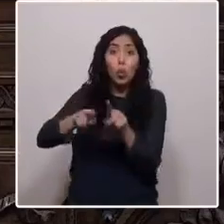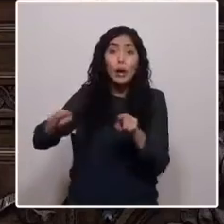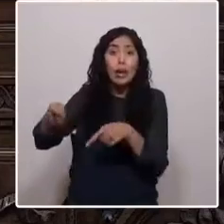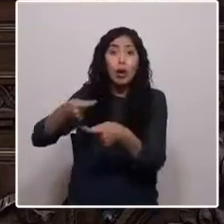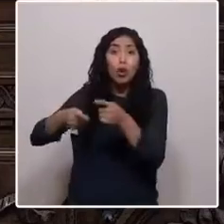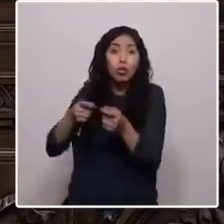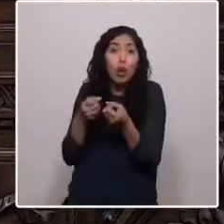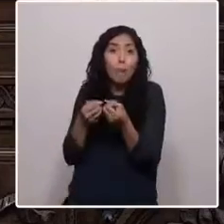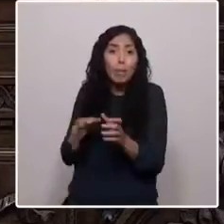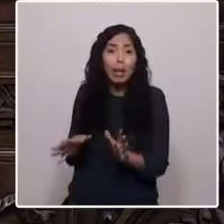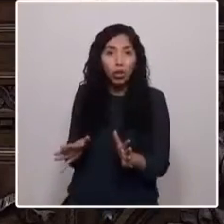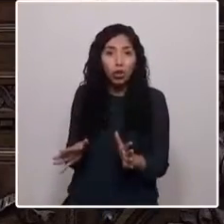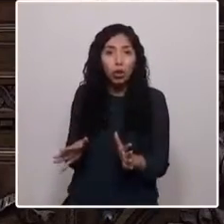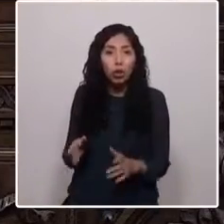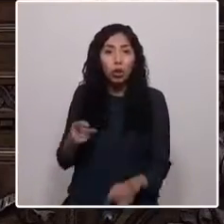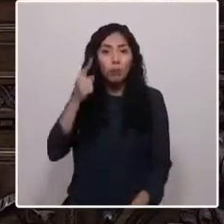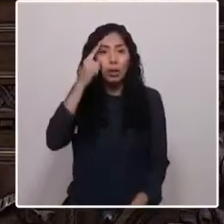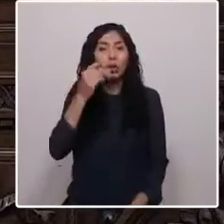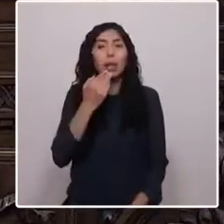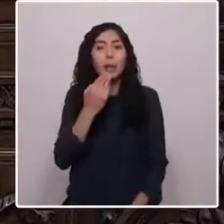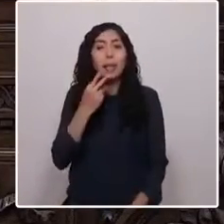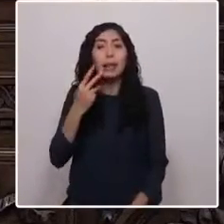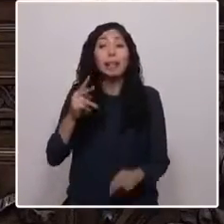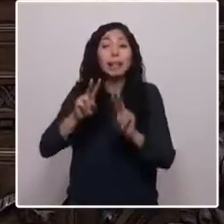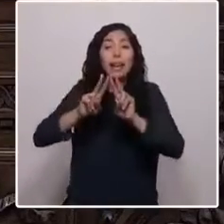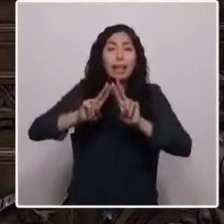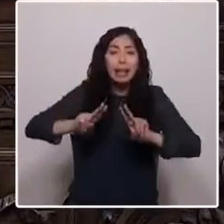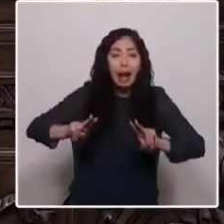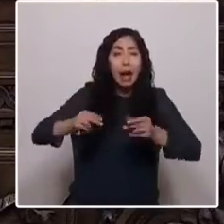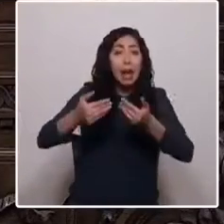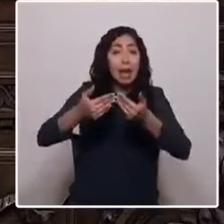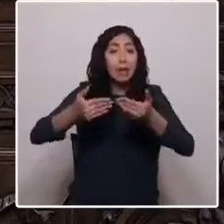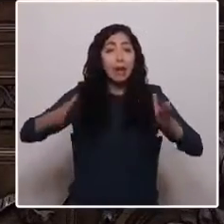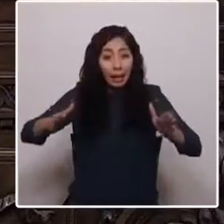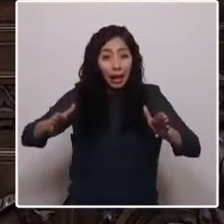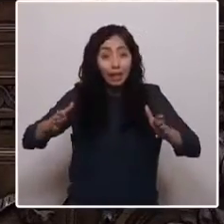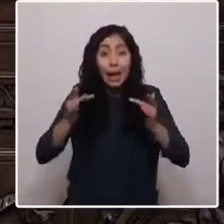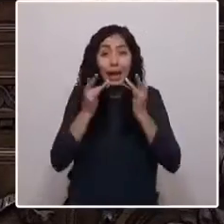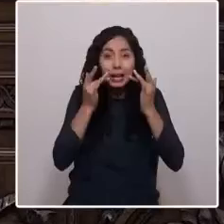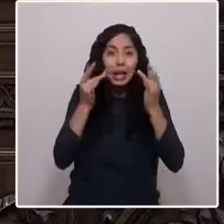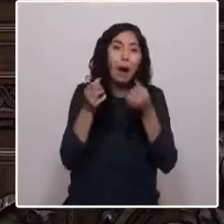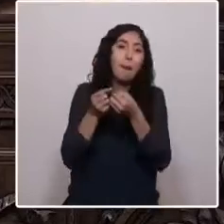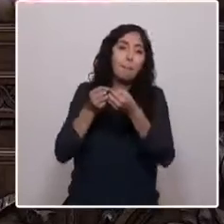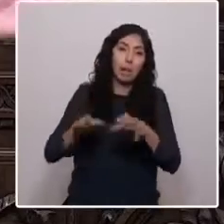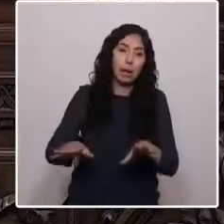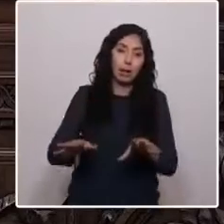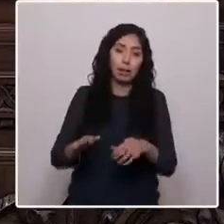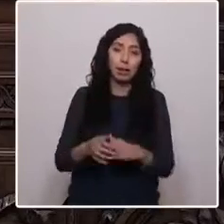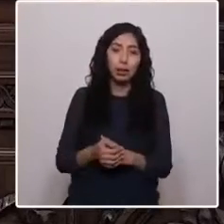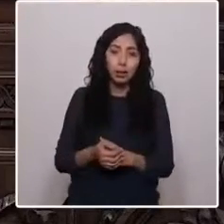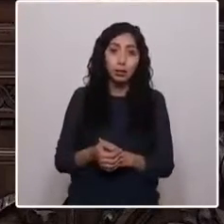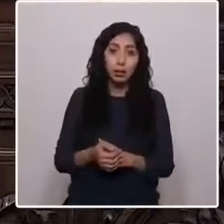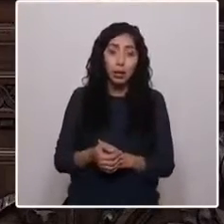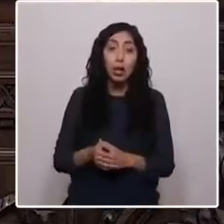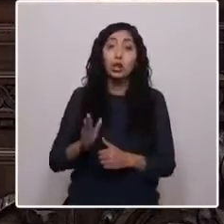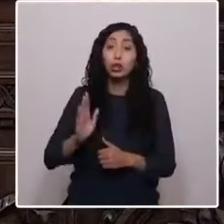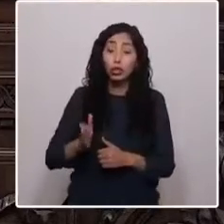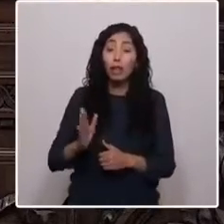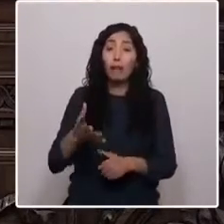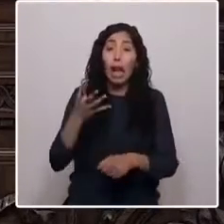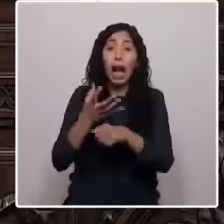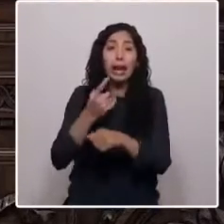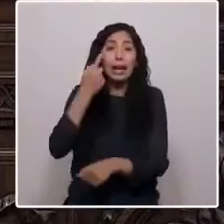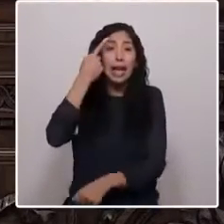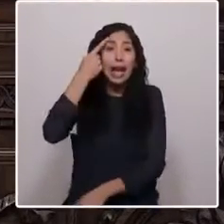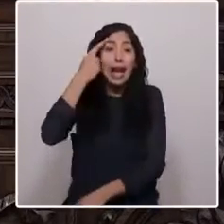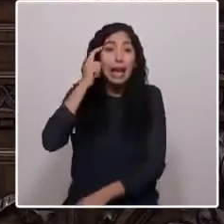sobre todo perdió su tranquilidad, su libertad y alegría. Aún persisten las heridas provocadas por